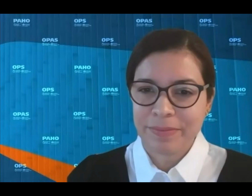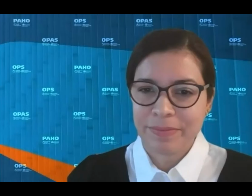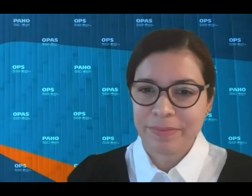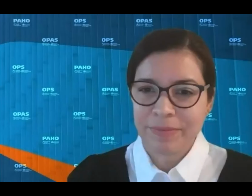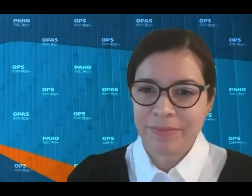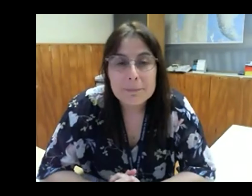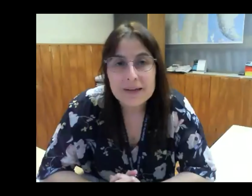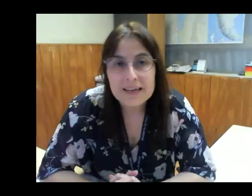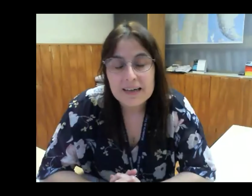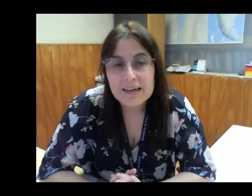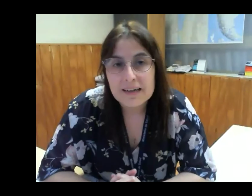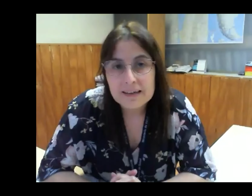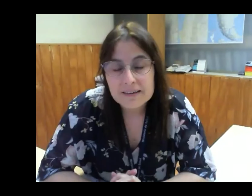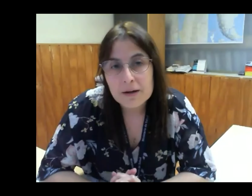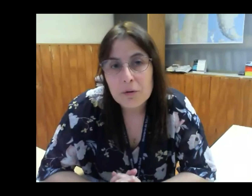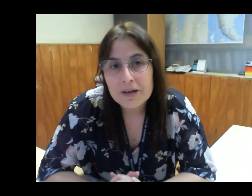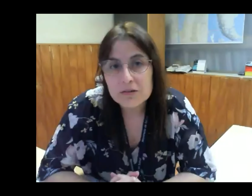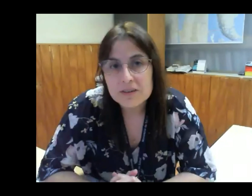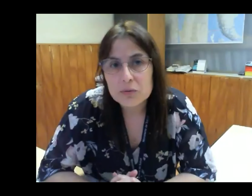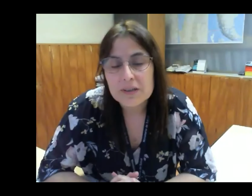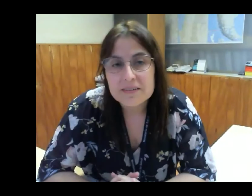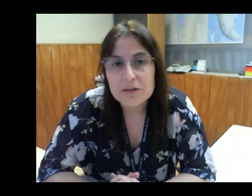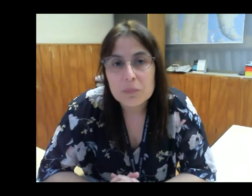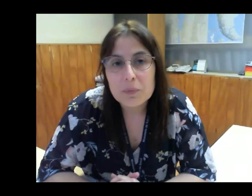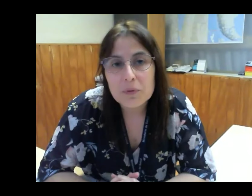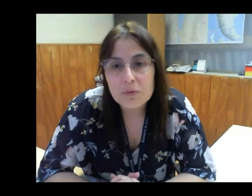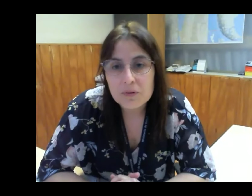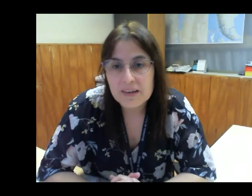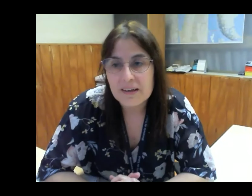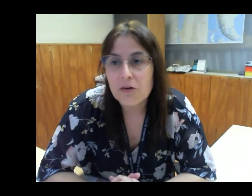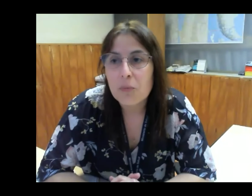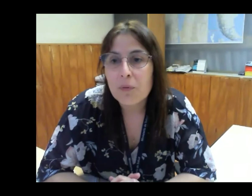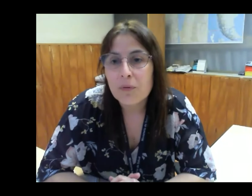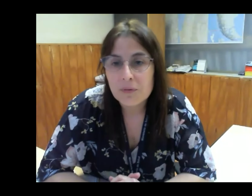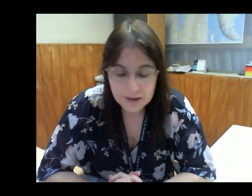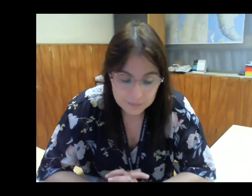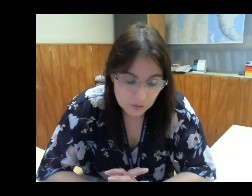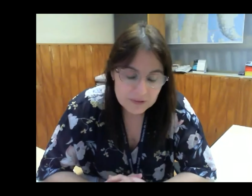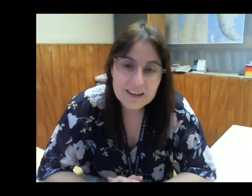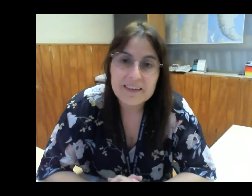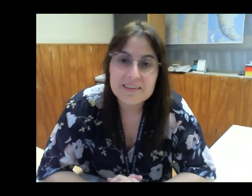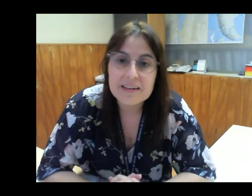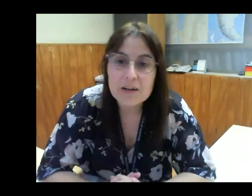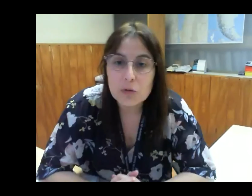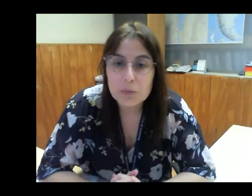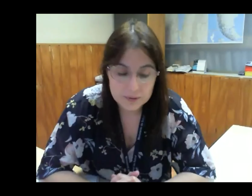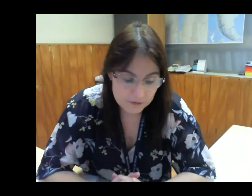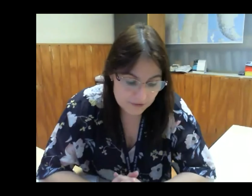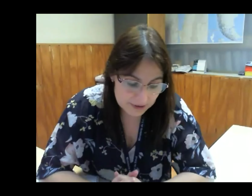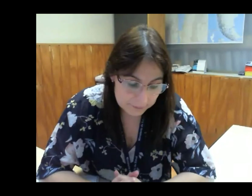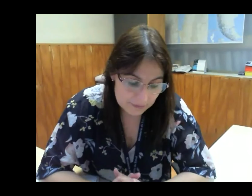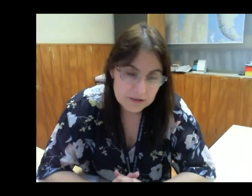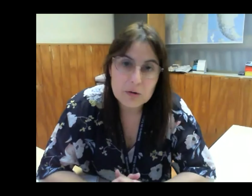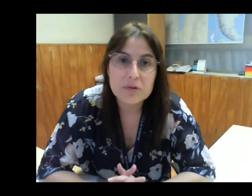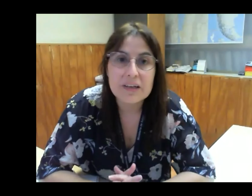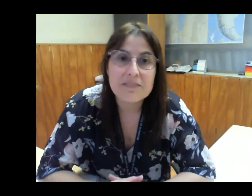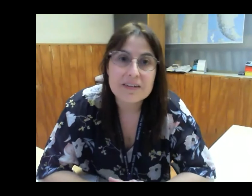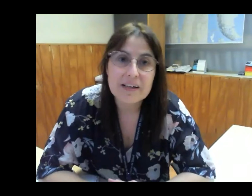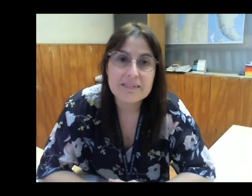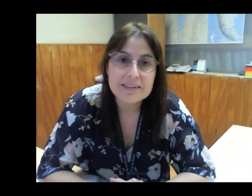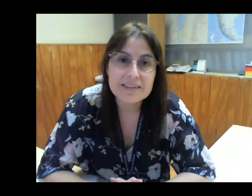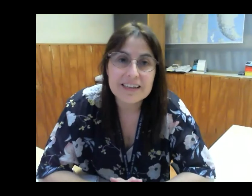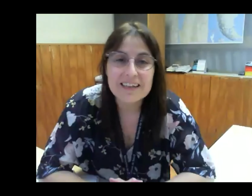La verdad que para contextualizar un poco de cómo, digamos, desde Chile lo podemos ver, como